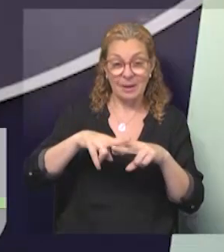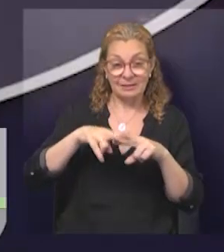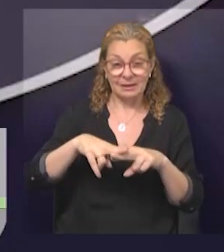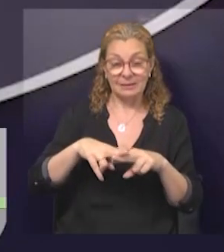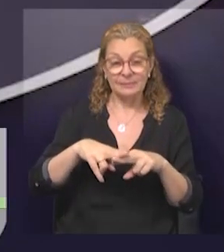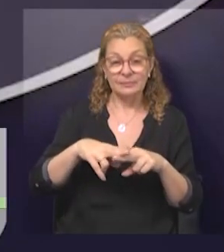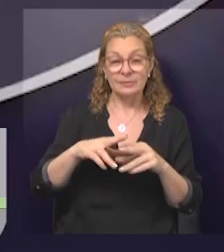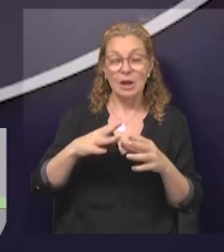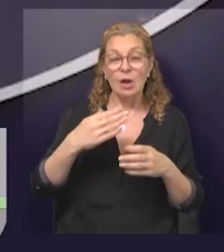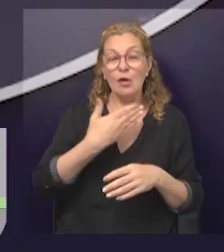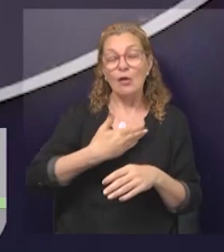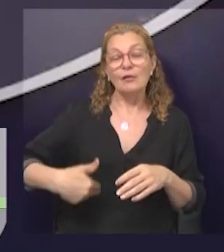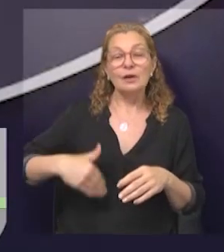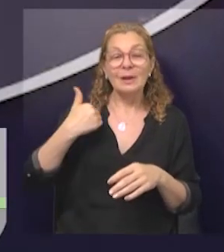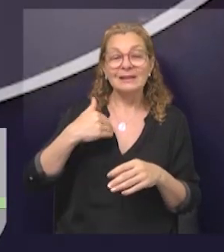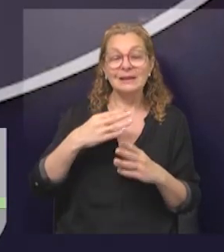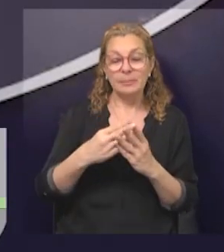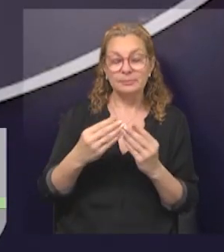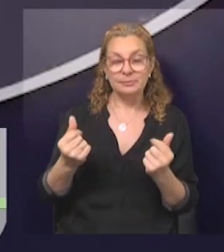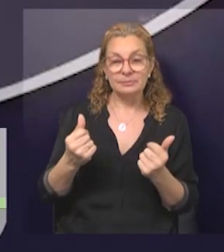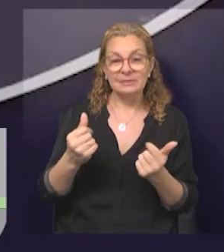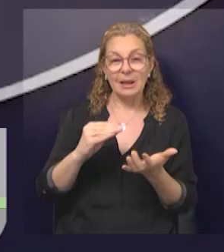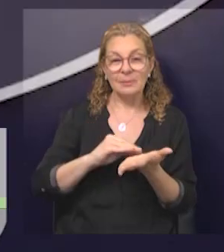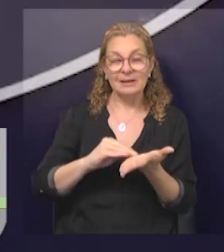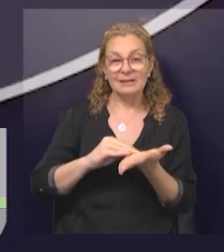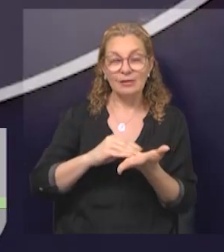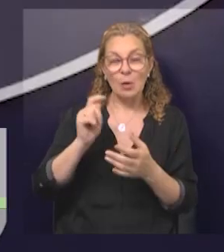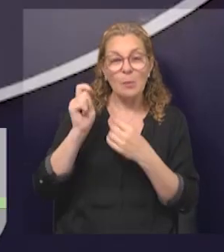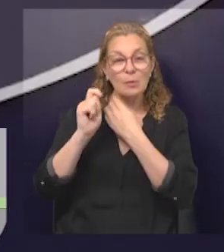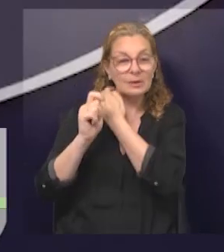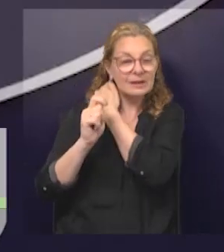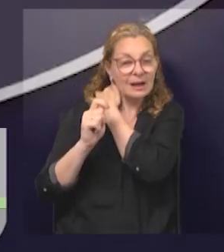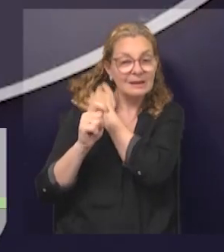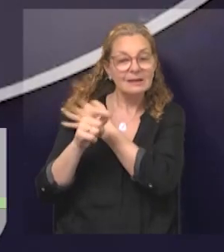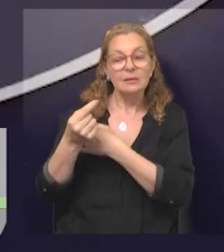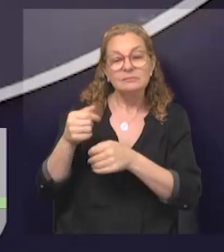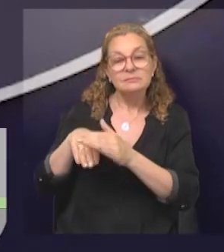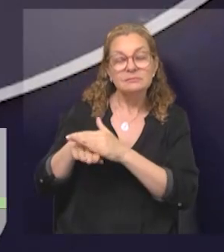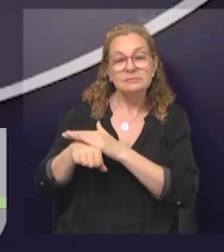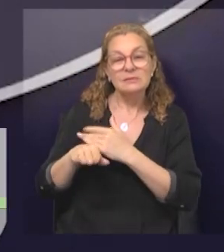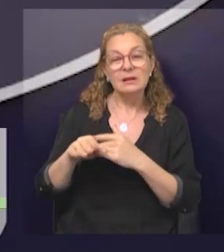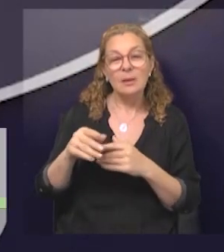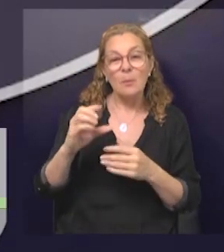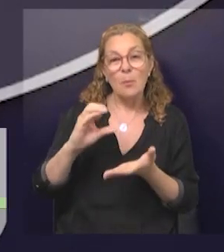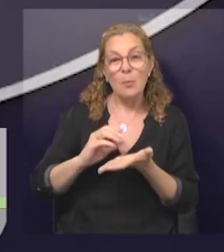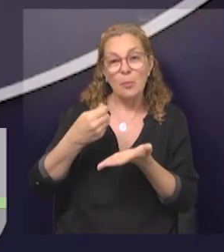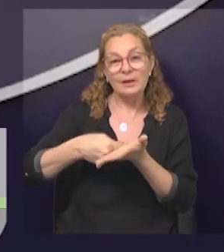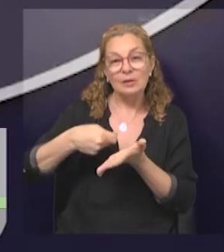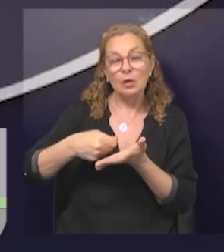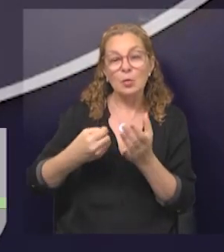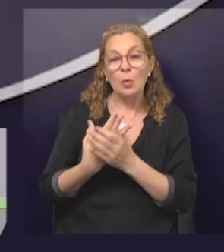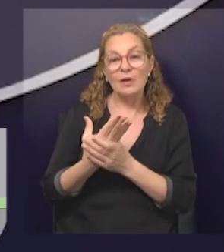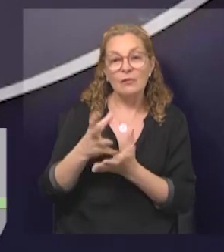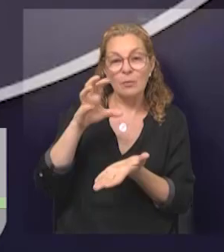el gobierno de Argentina anunció que disolverá la administración Federal de ingresos públicos el ente de recaudación de impuestos del país y creará un nuevo